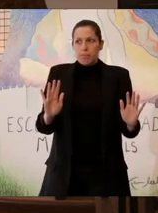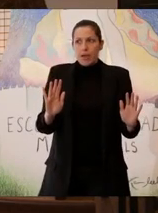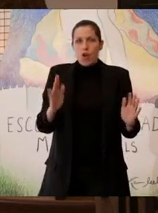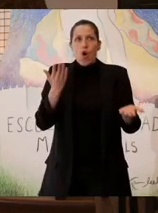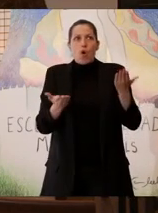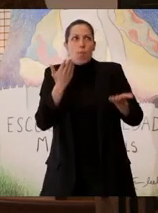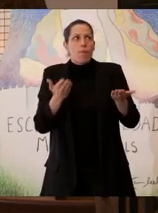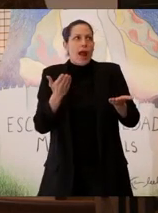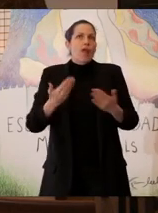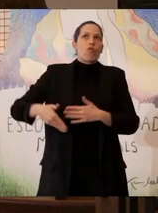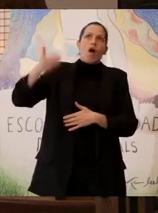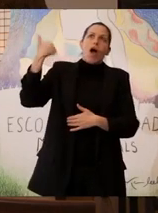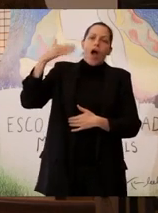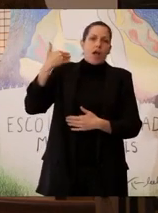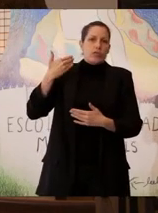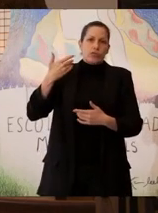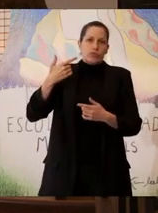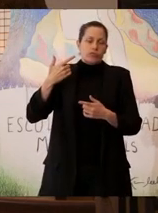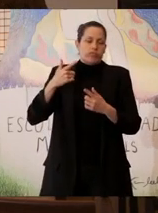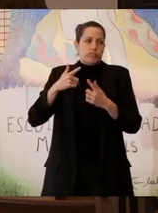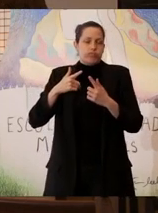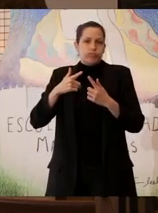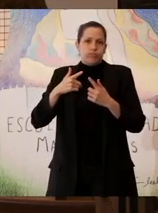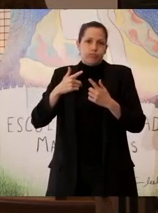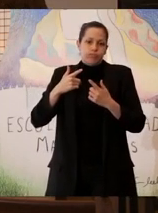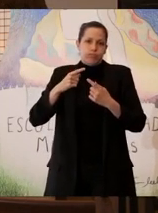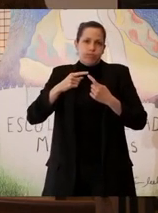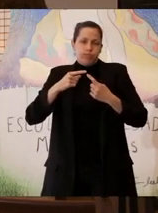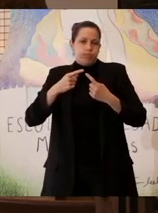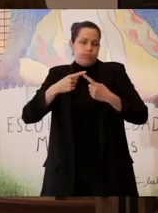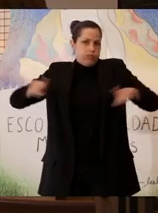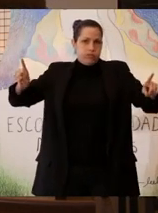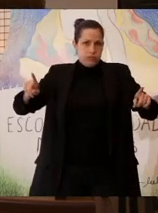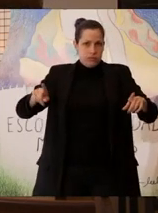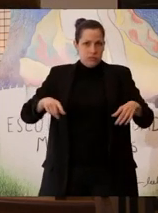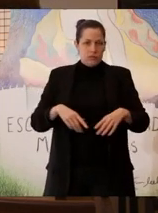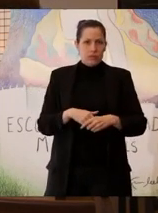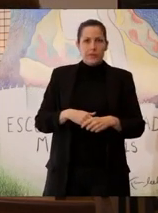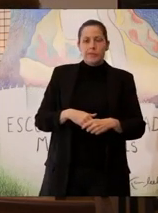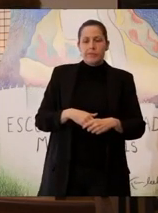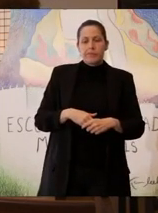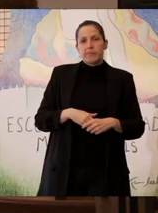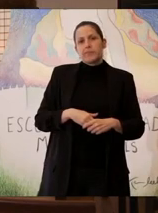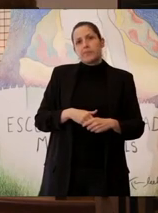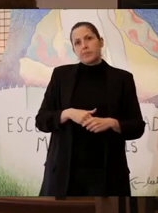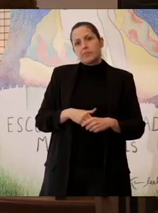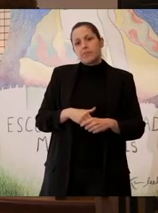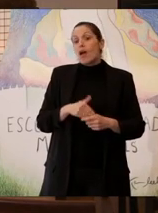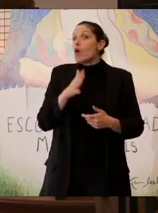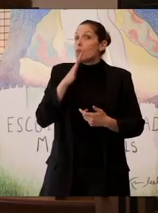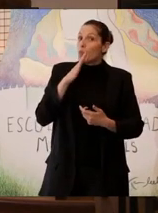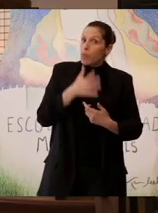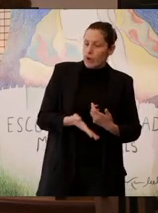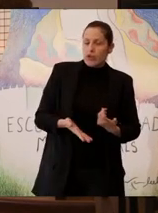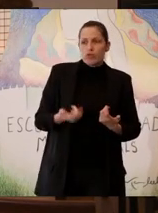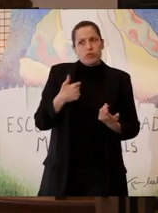años. Estamos a años luz en el ámbito de la violencia contra las mujeres. Y entonces, por eso